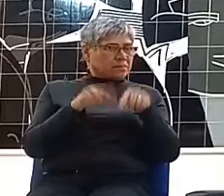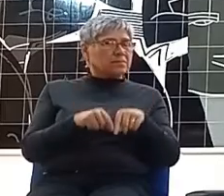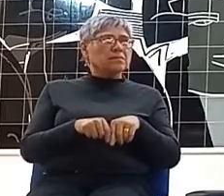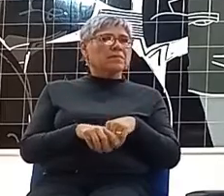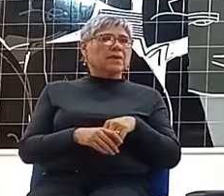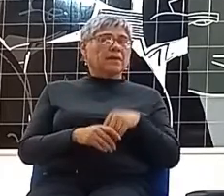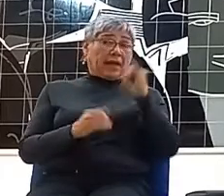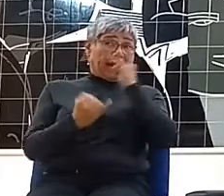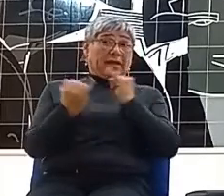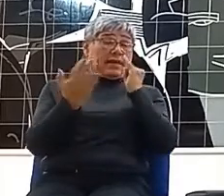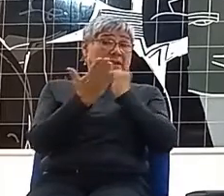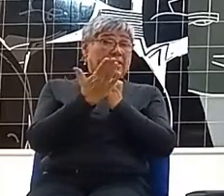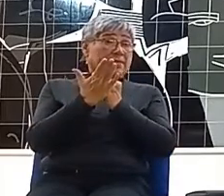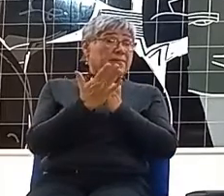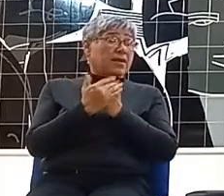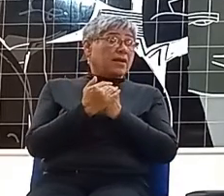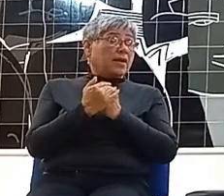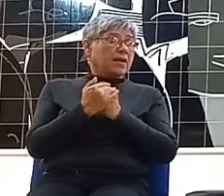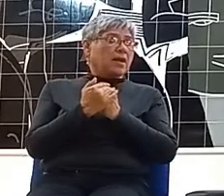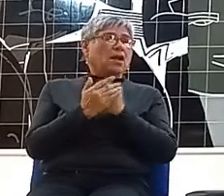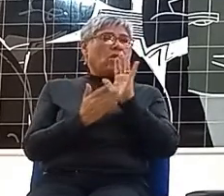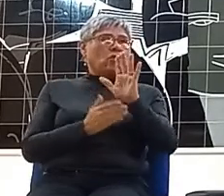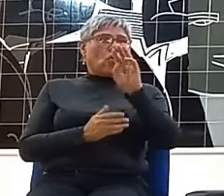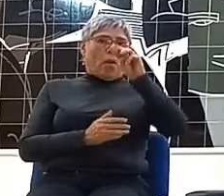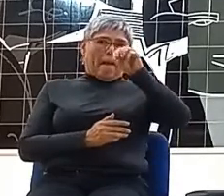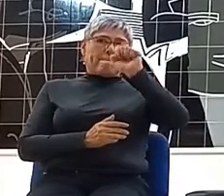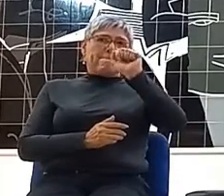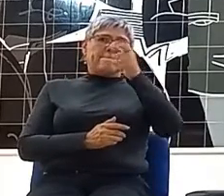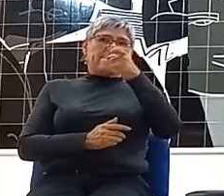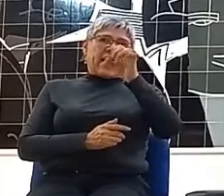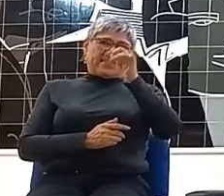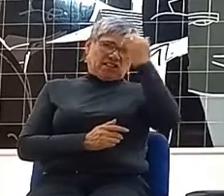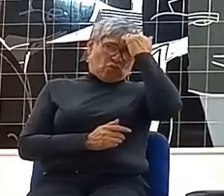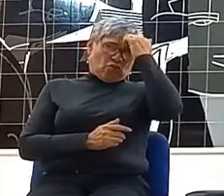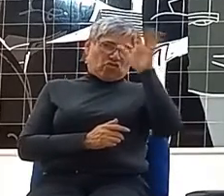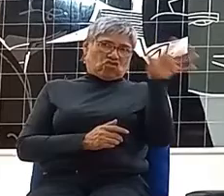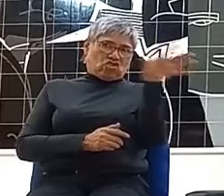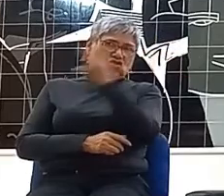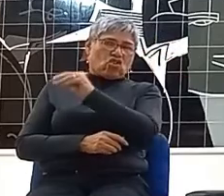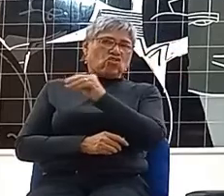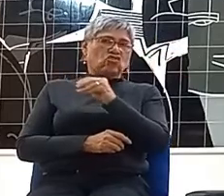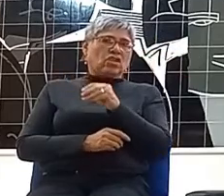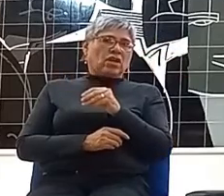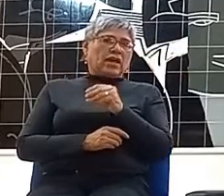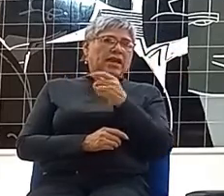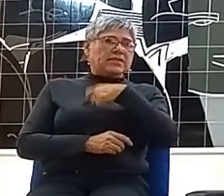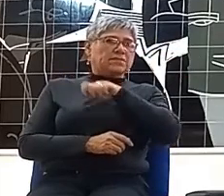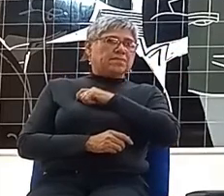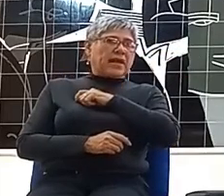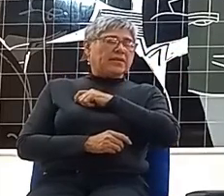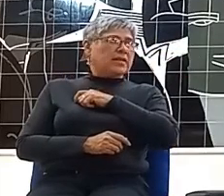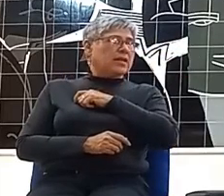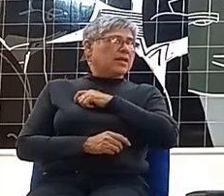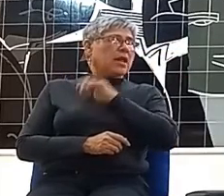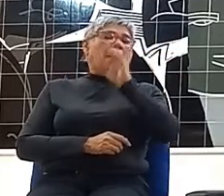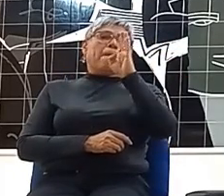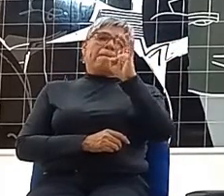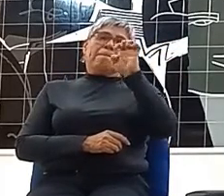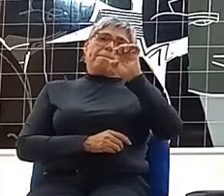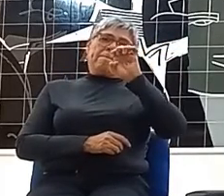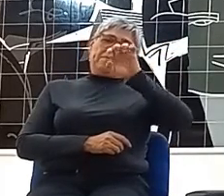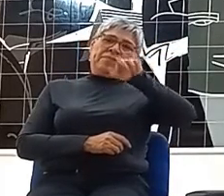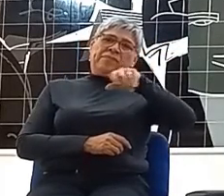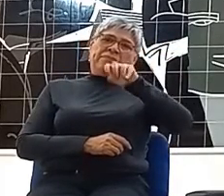fundamental a propósito de todo ese magisterio que él ha tenido desde España, a propósito de eso, de un Benjamin